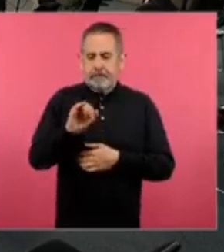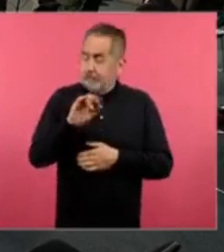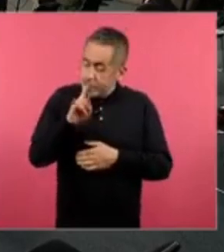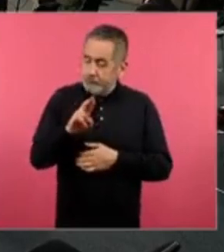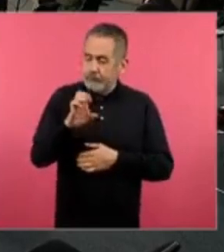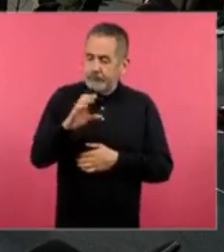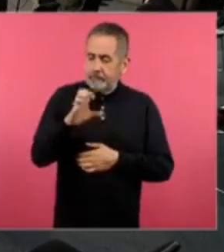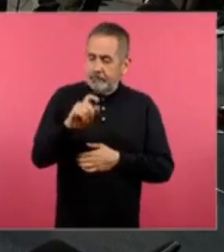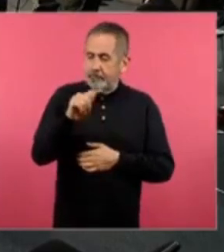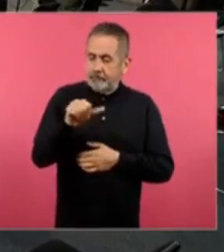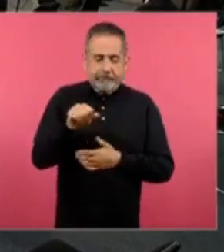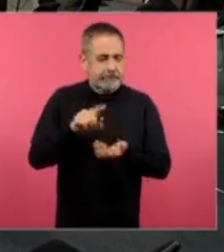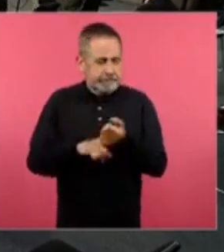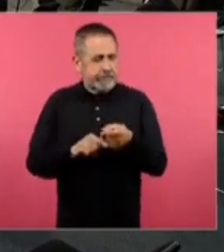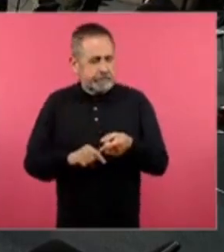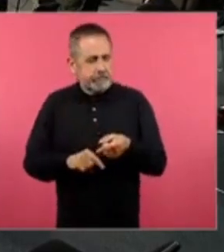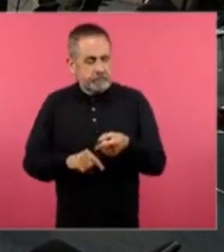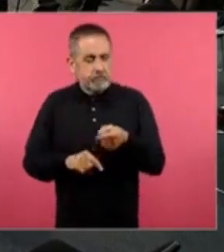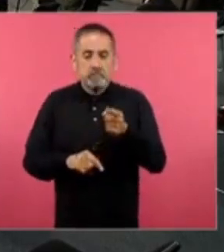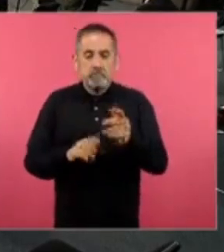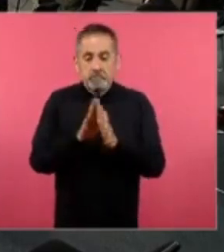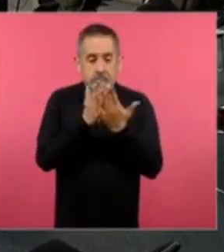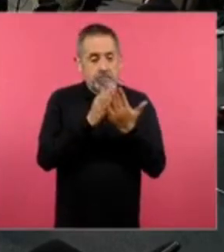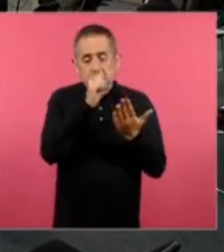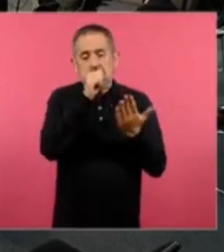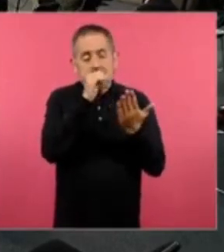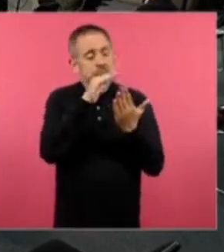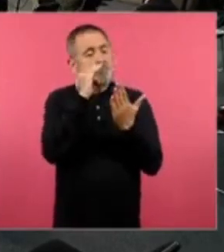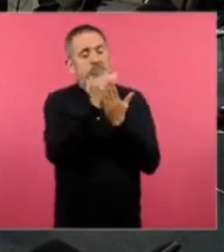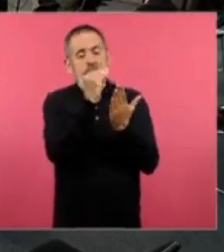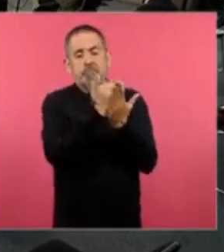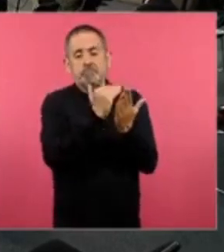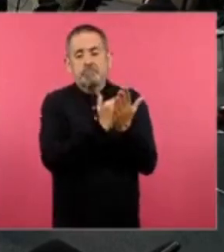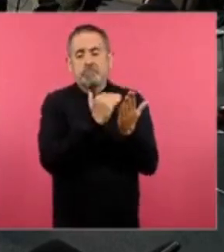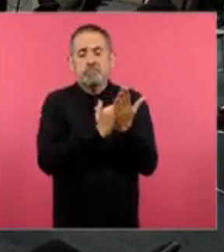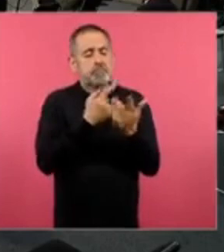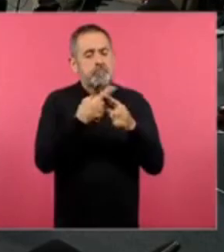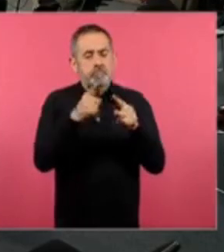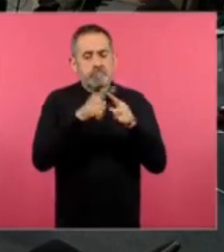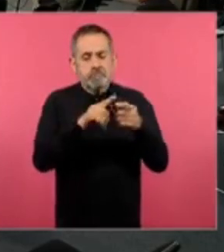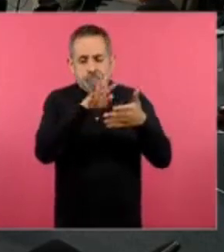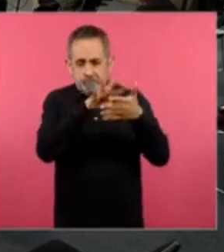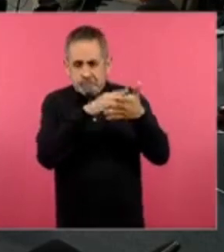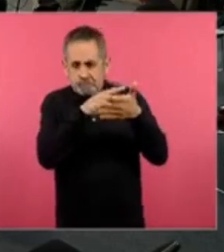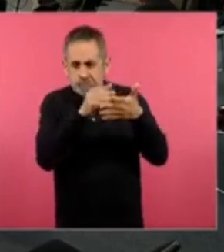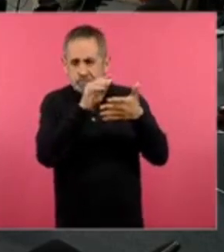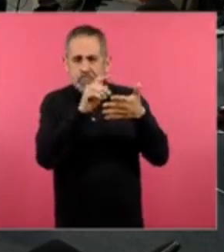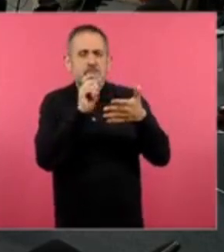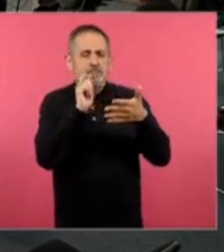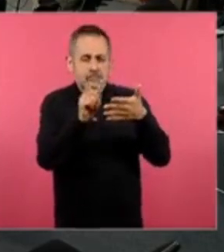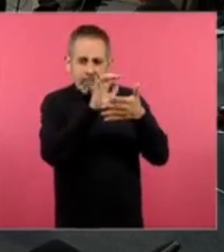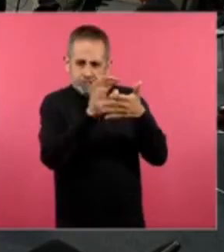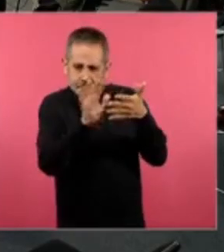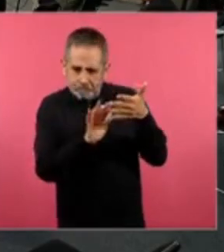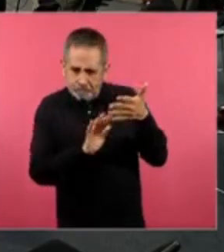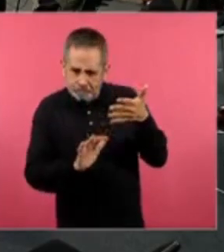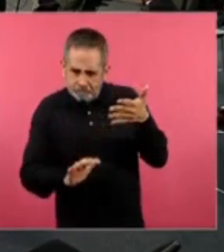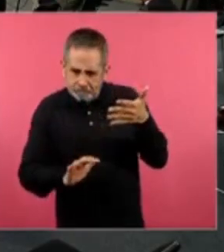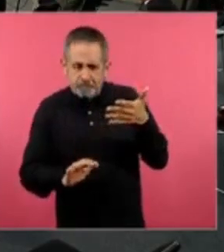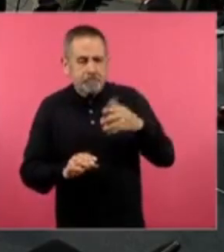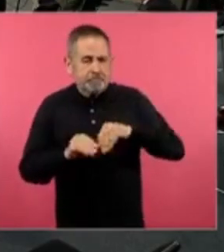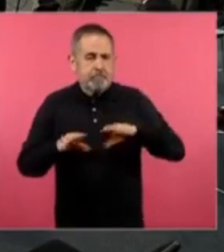nos presenta una serie de textos que van yo le llamo, si me puede poner